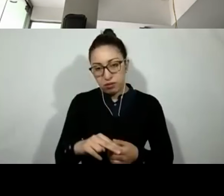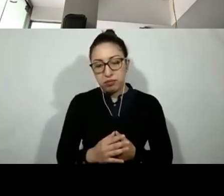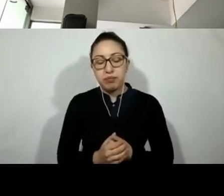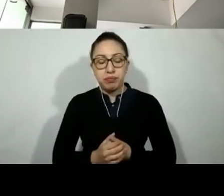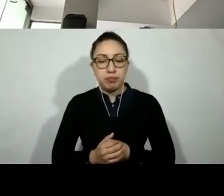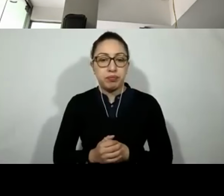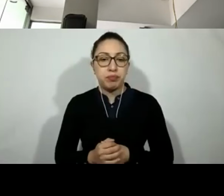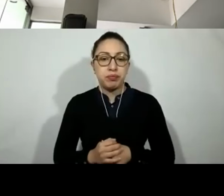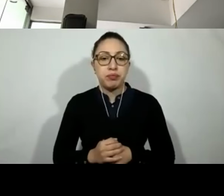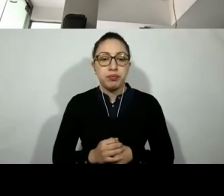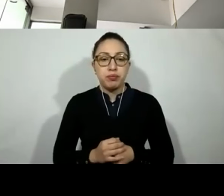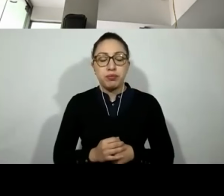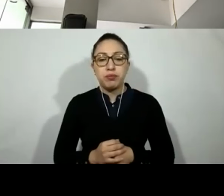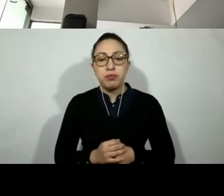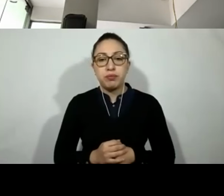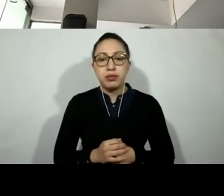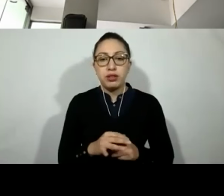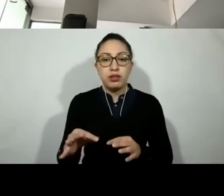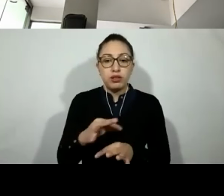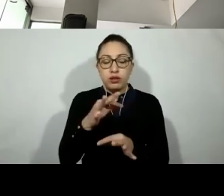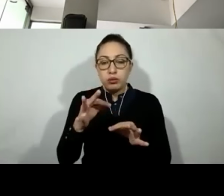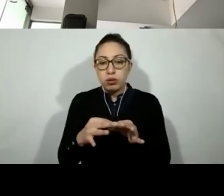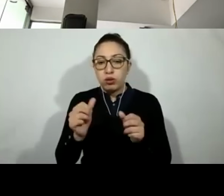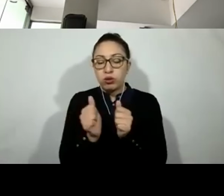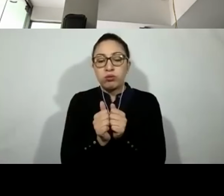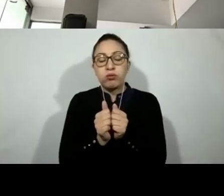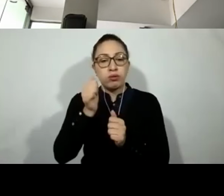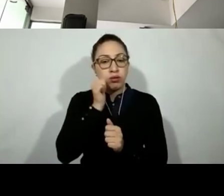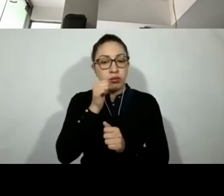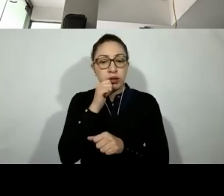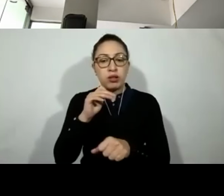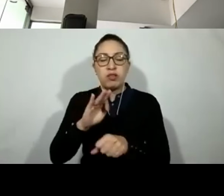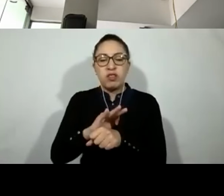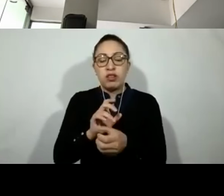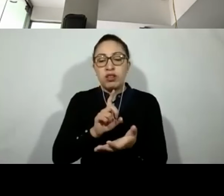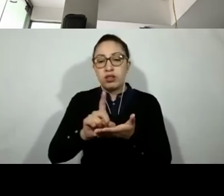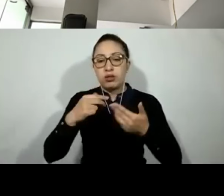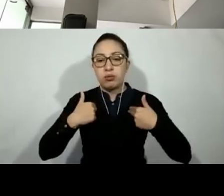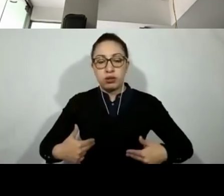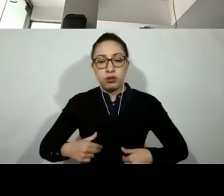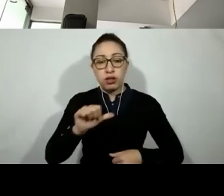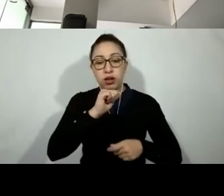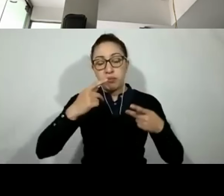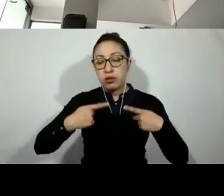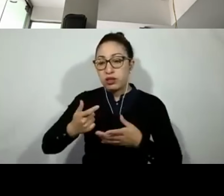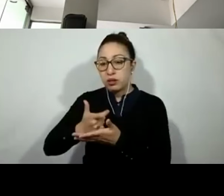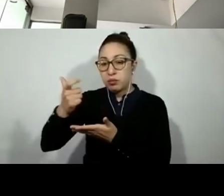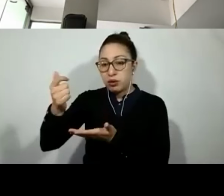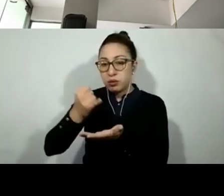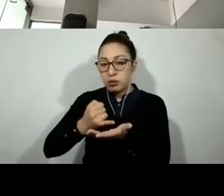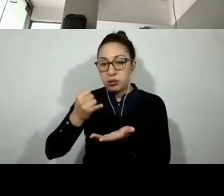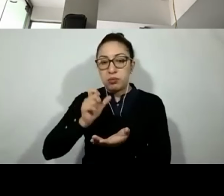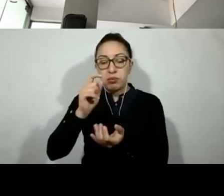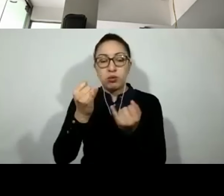Siguiendo los principios orientadores de protección a los derechos humanos de los contribuyentes de la Ciudad de México, así como de